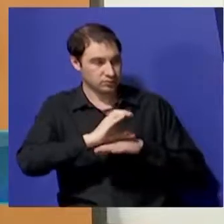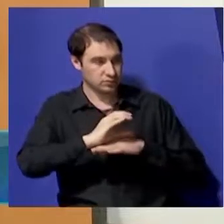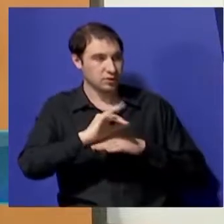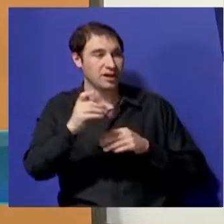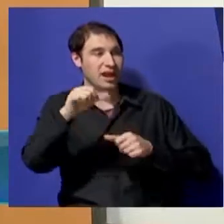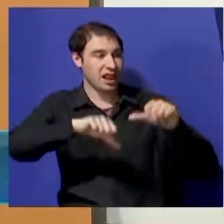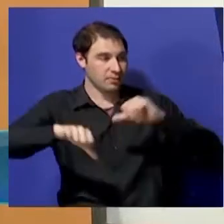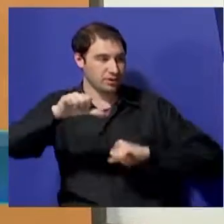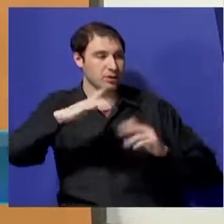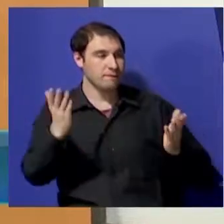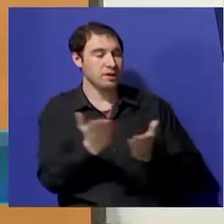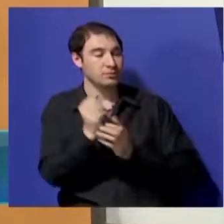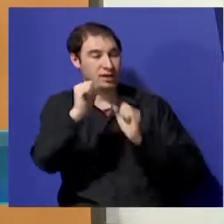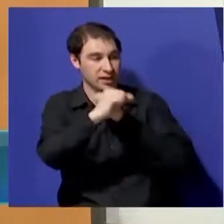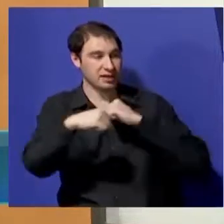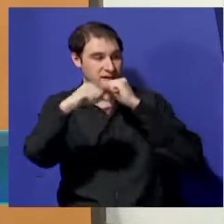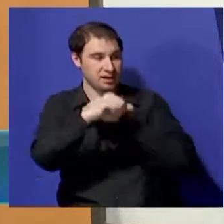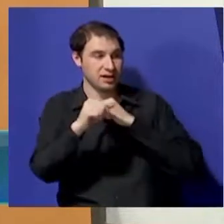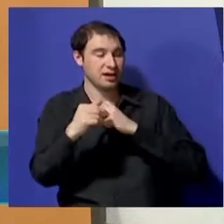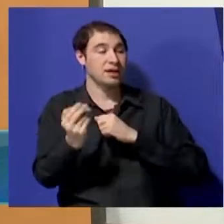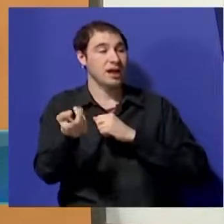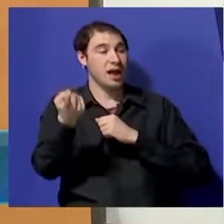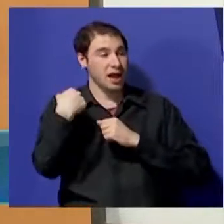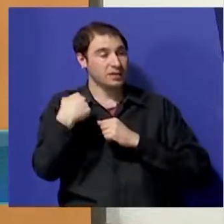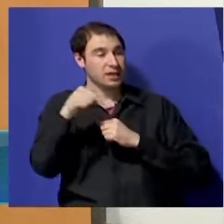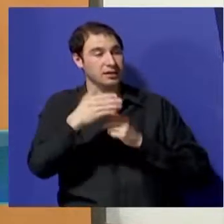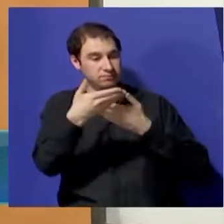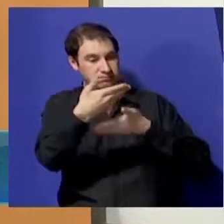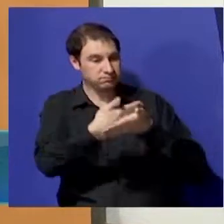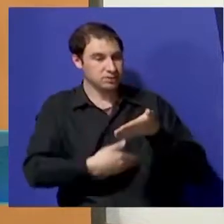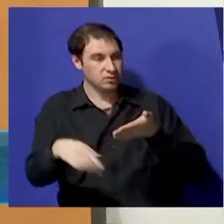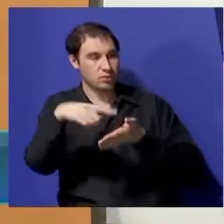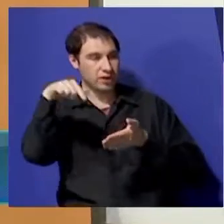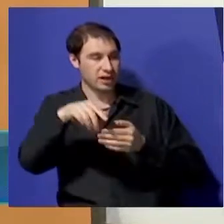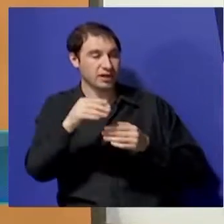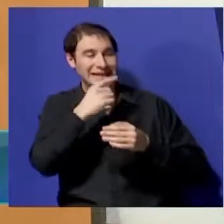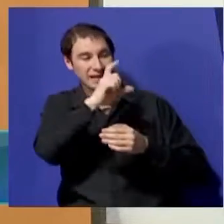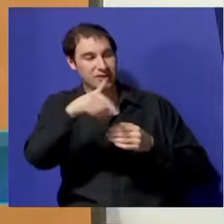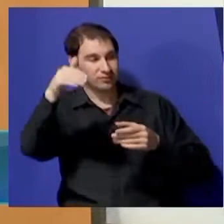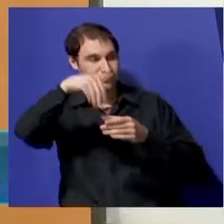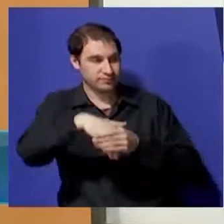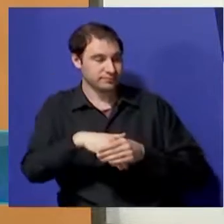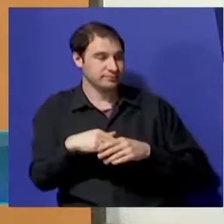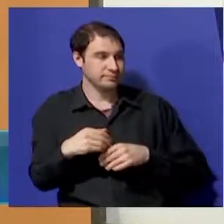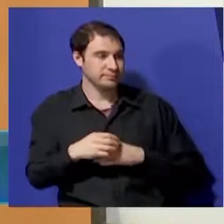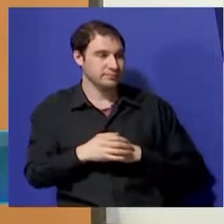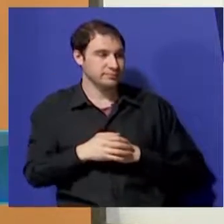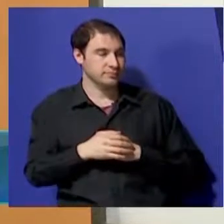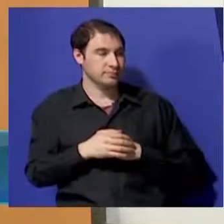al laboratorio de la Facultad de Ingeniería, para que en su momento haga los estudios allí en los afluentes de los ríos, donde se